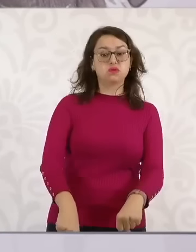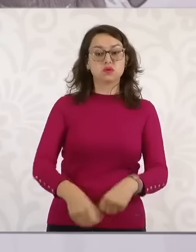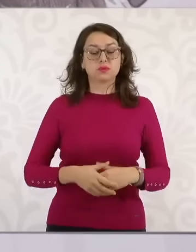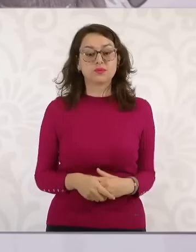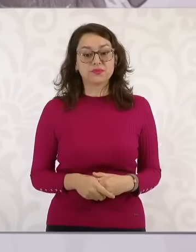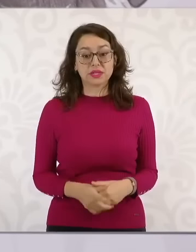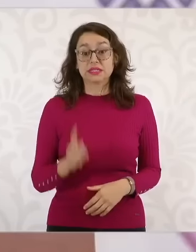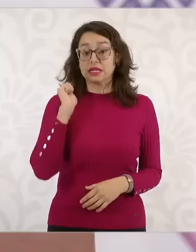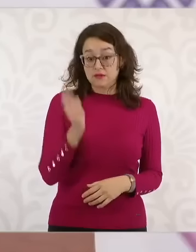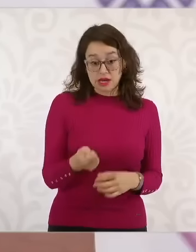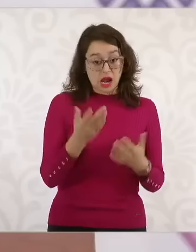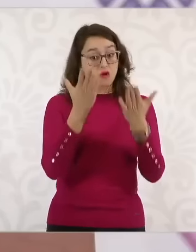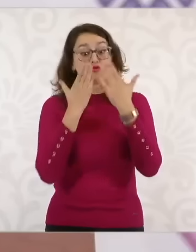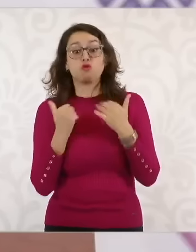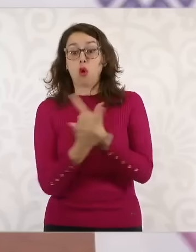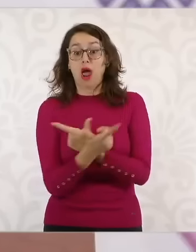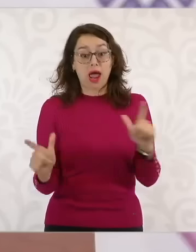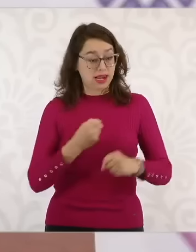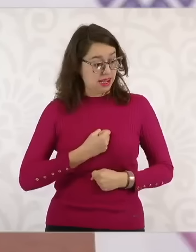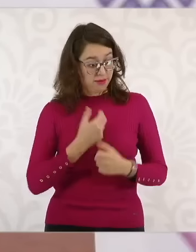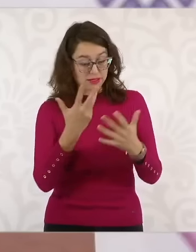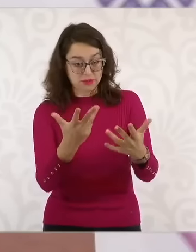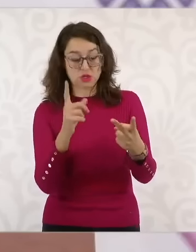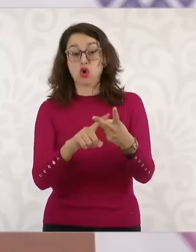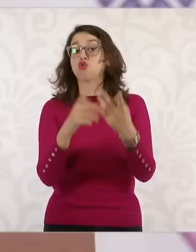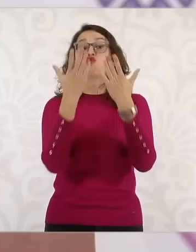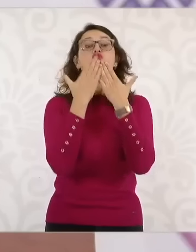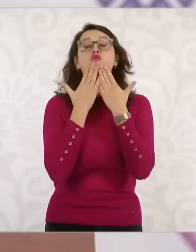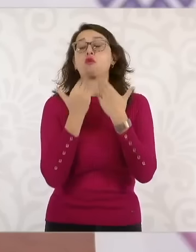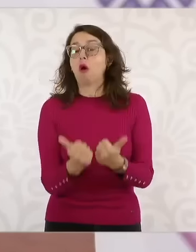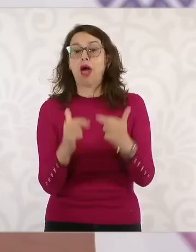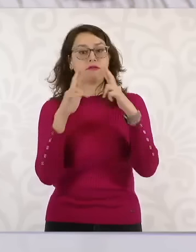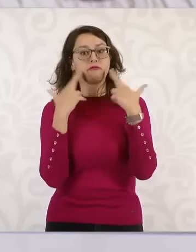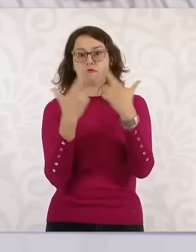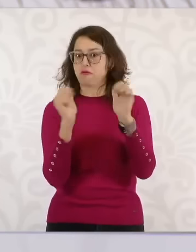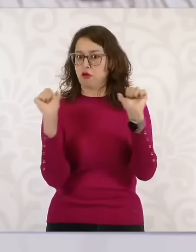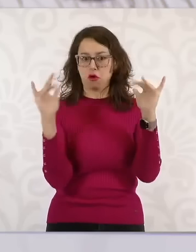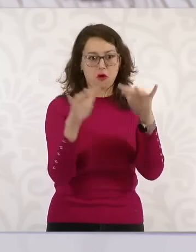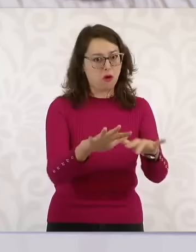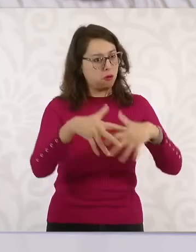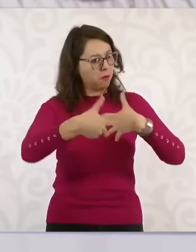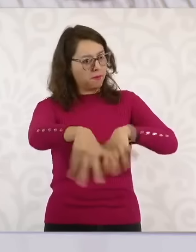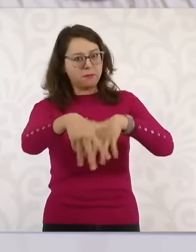libertad de expresión, ni libertad de reunión, ni